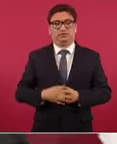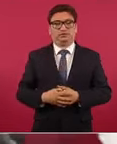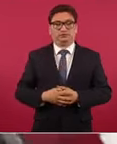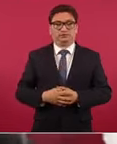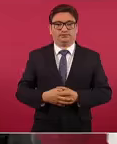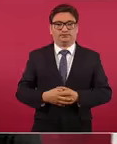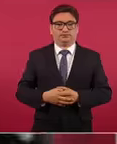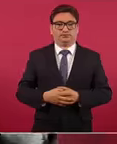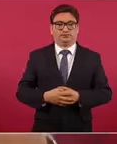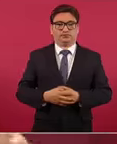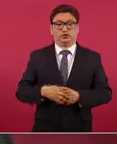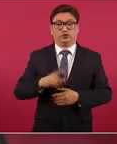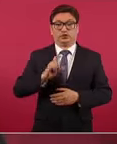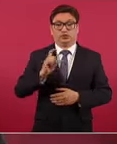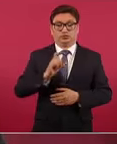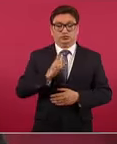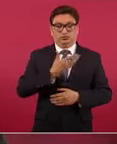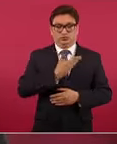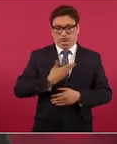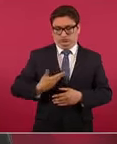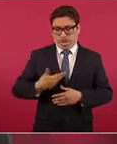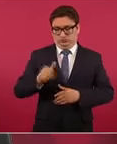la sucesión presidencial